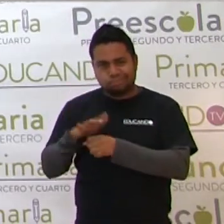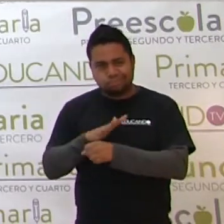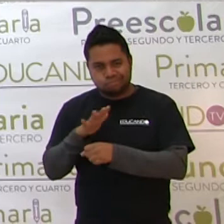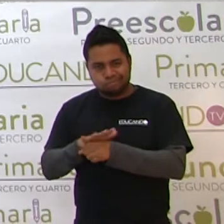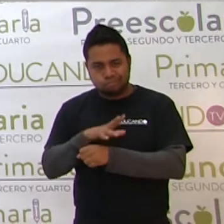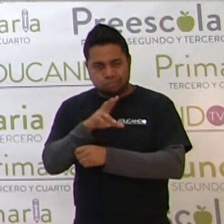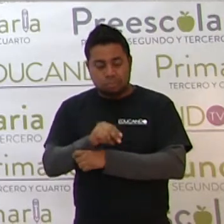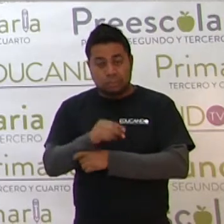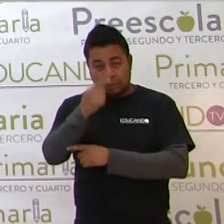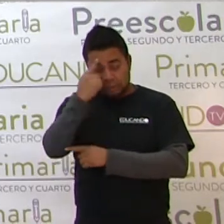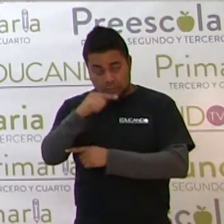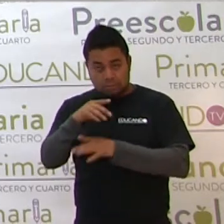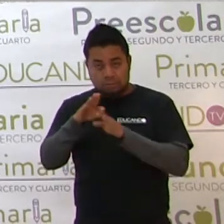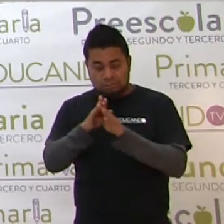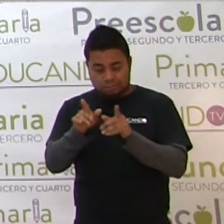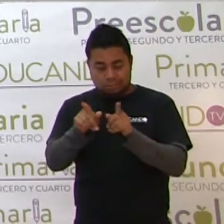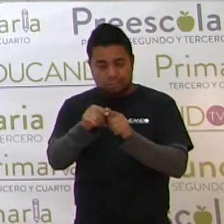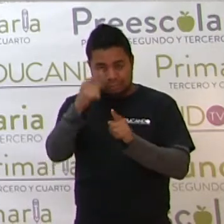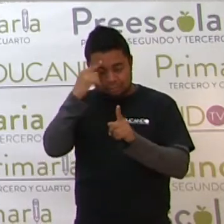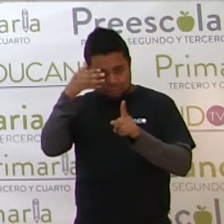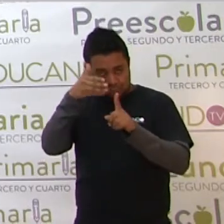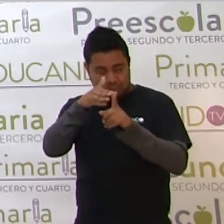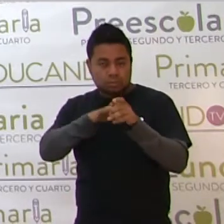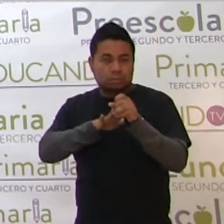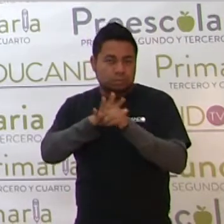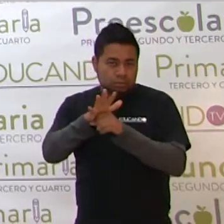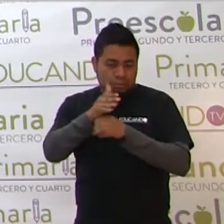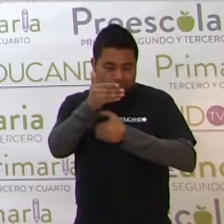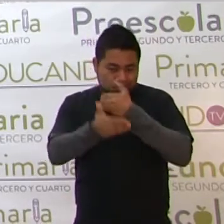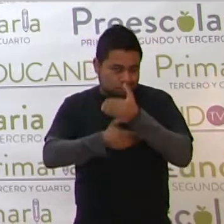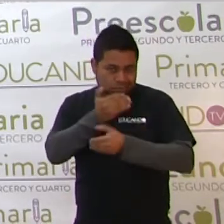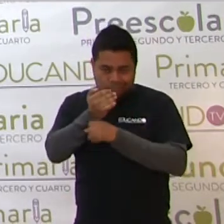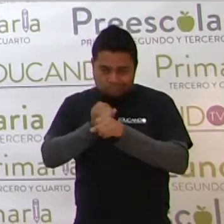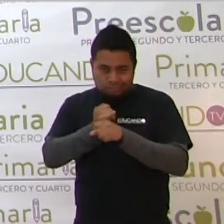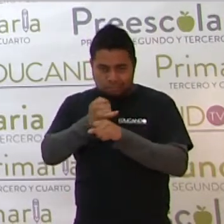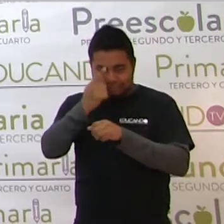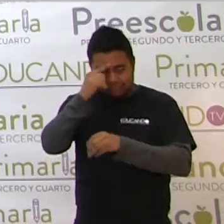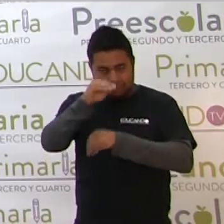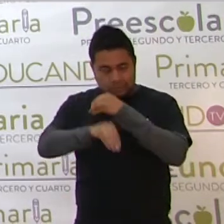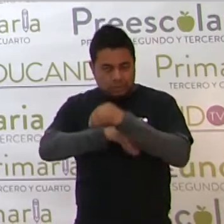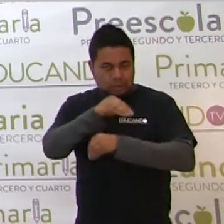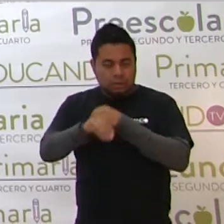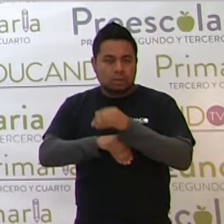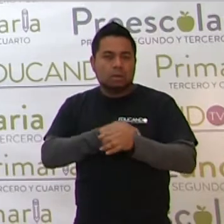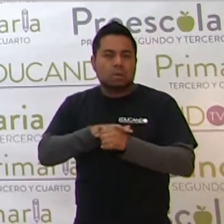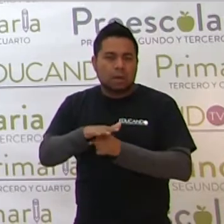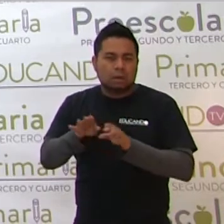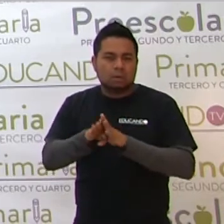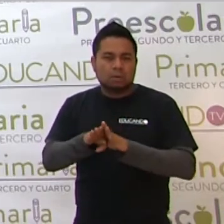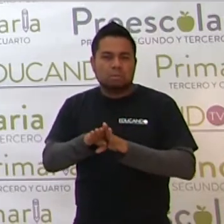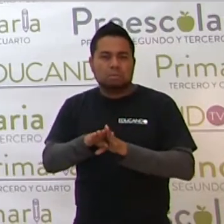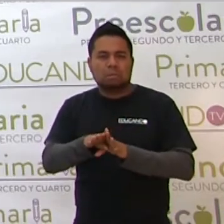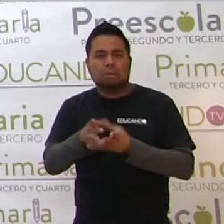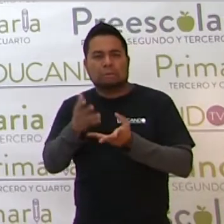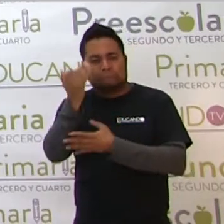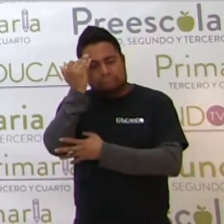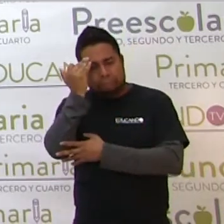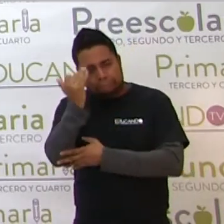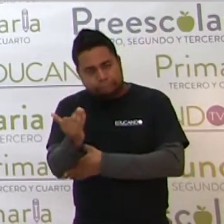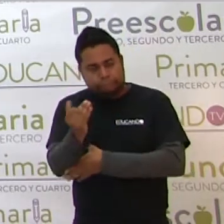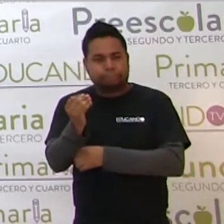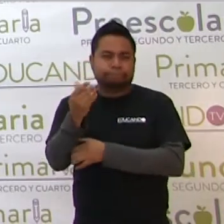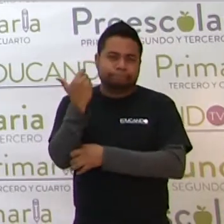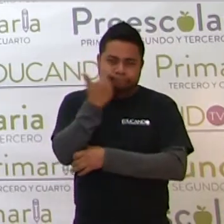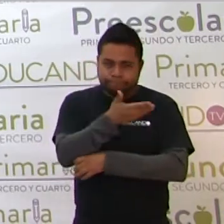nosotros cerrando el campo que vamos a ir incluyendo en nuestra investigación y no hacerlo más tedioso, más largo